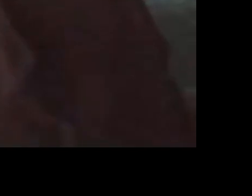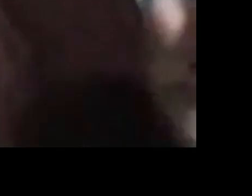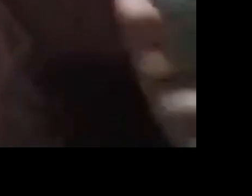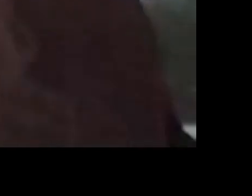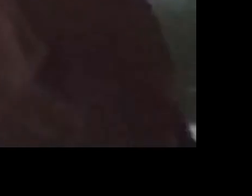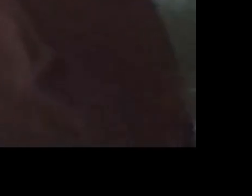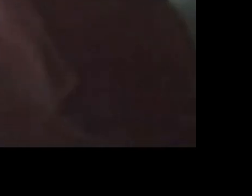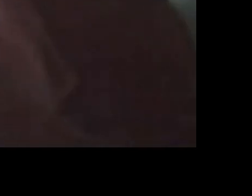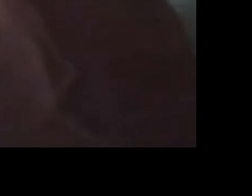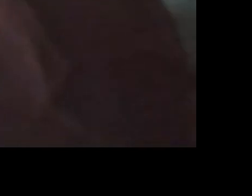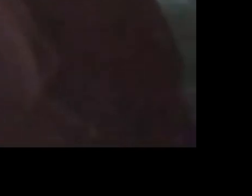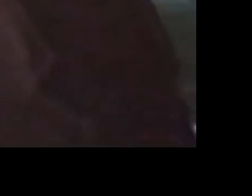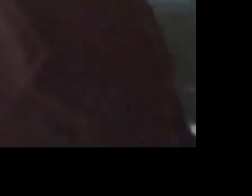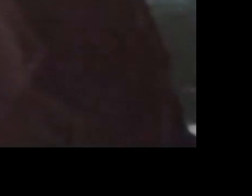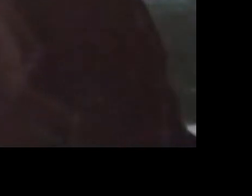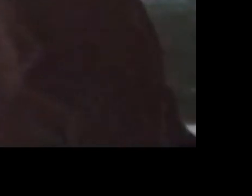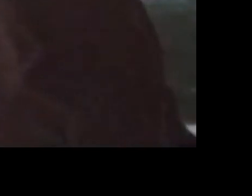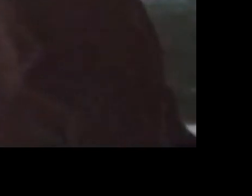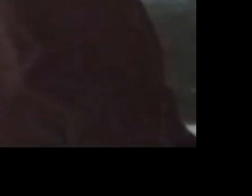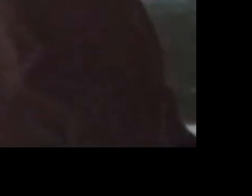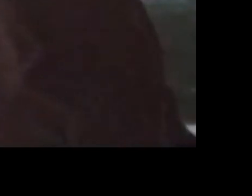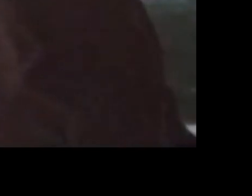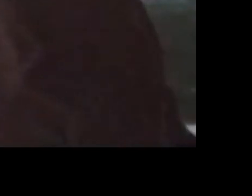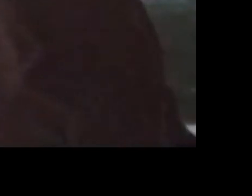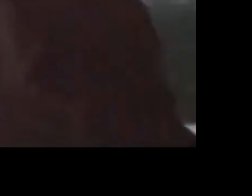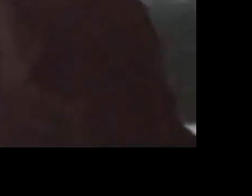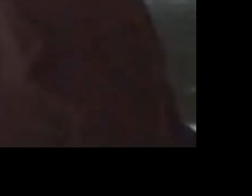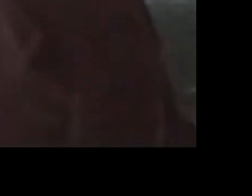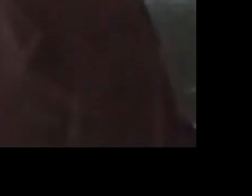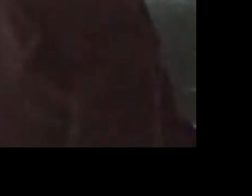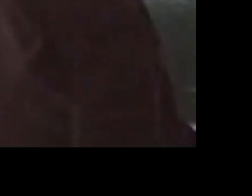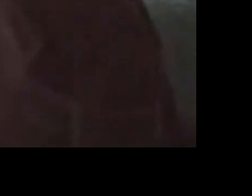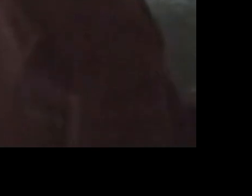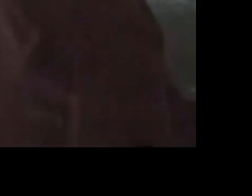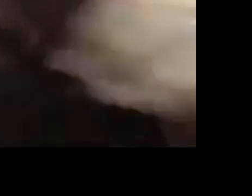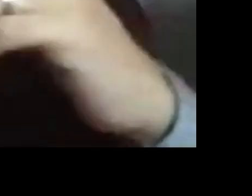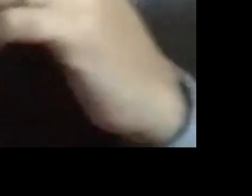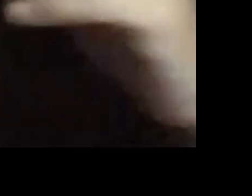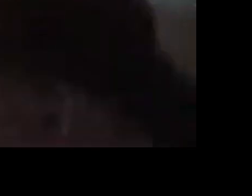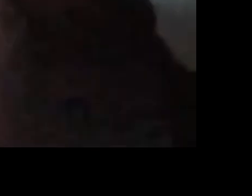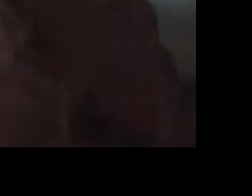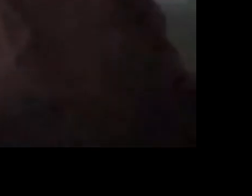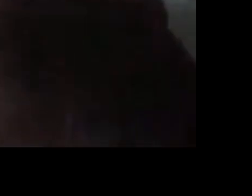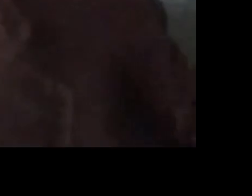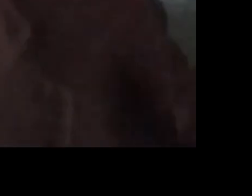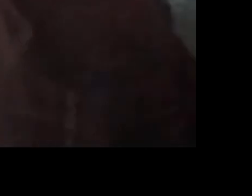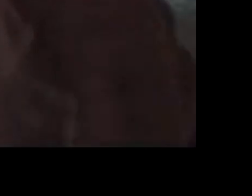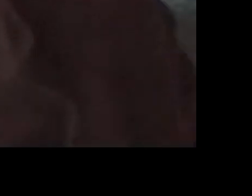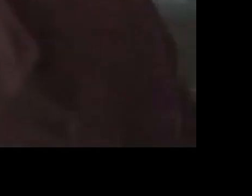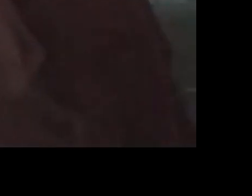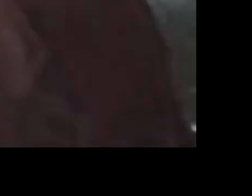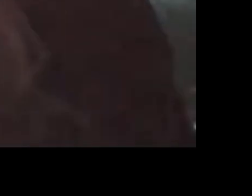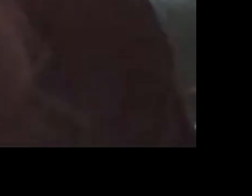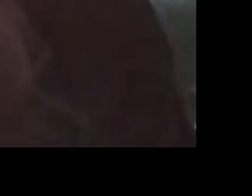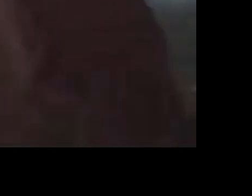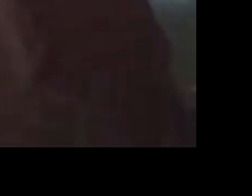me dieron la respuesta. No vamos a encontrar una respuesta directamente a la factura APOC, porque básicamente lo que la ley dice, yo te ofrezco una amnistía en el impuesto a